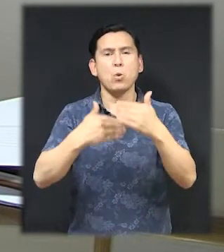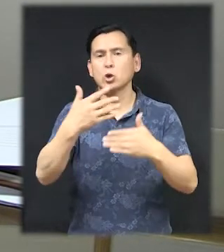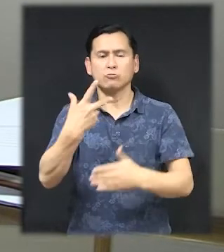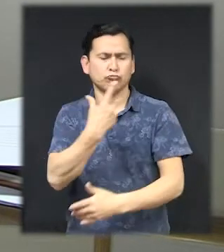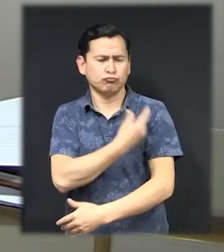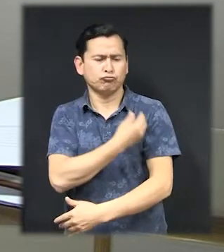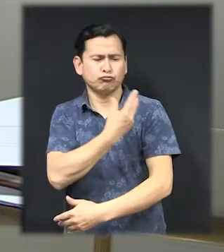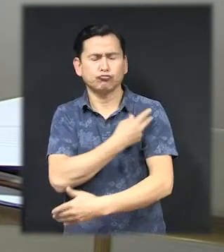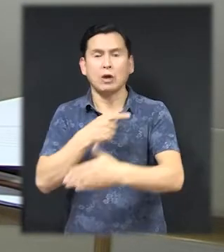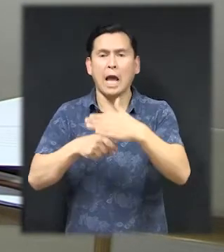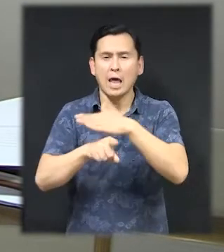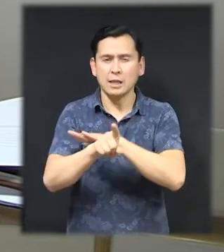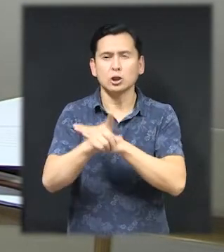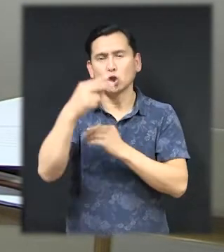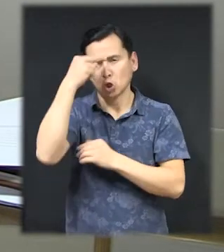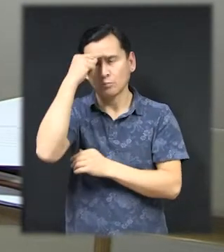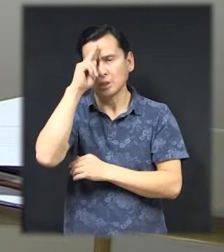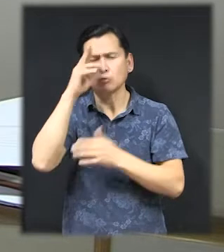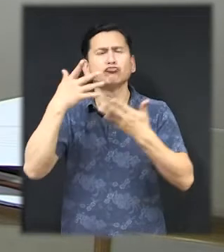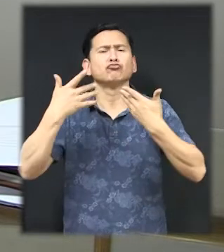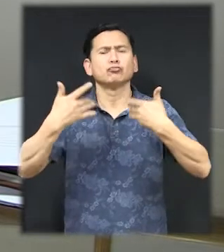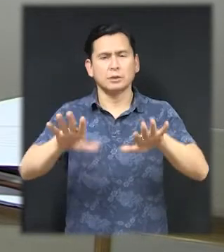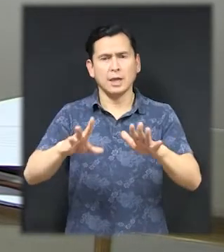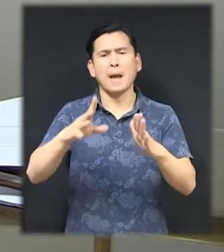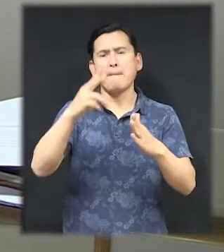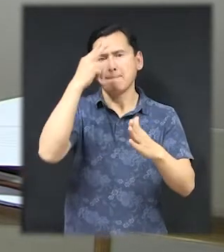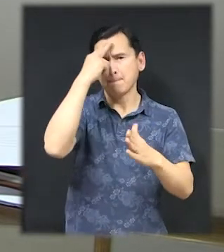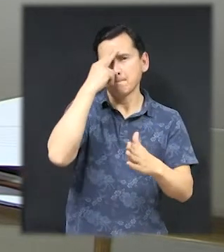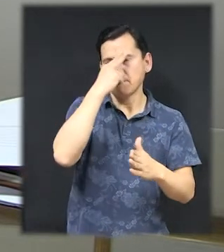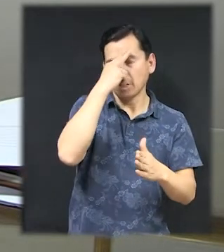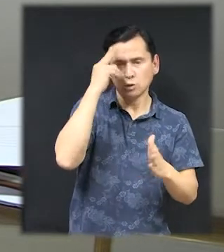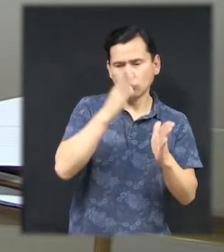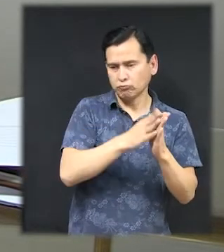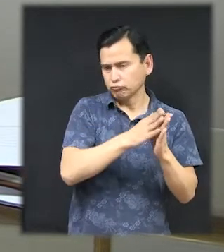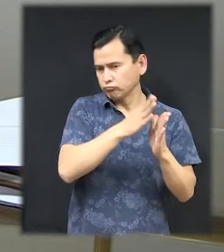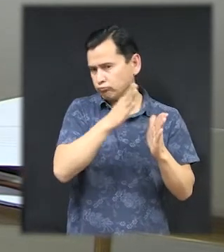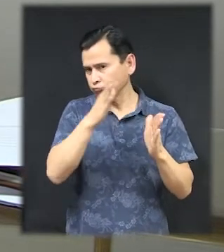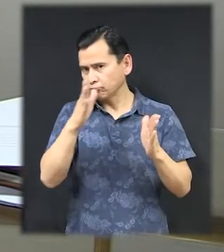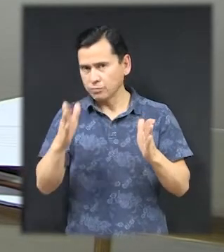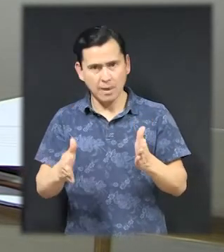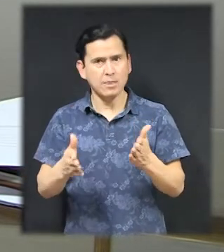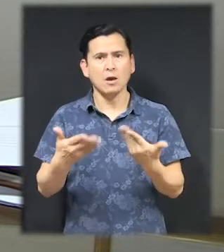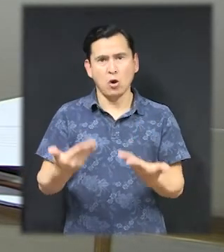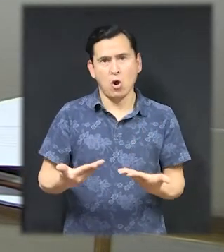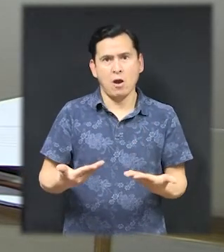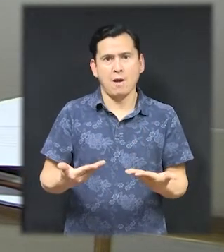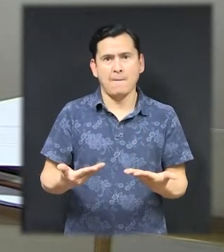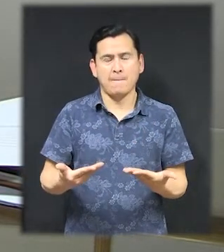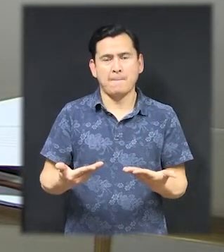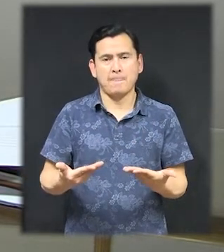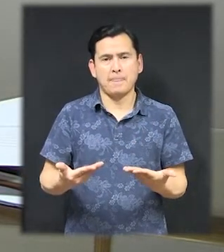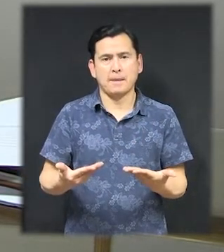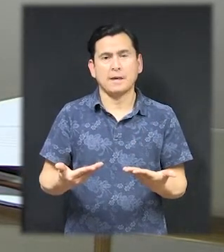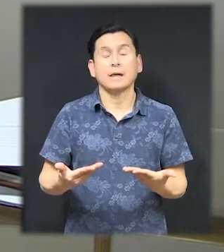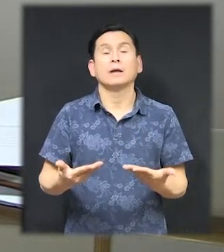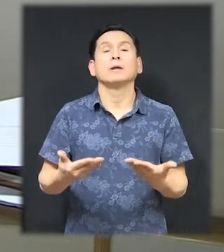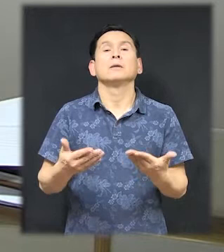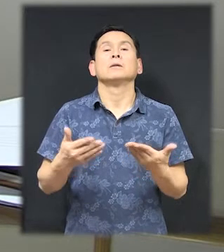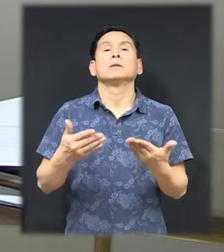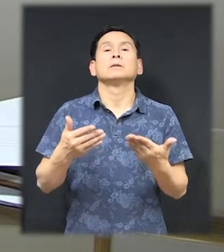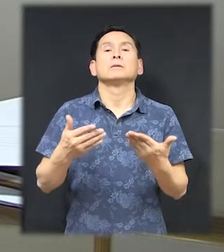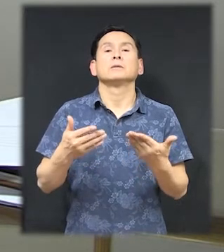coordinada y armónica con la comunidad, sobre todo en tiempos tan difíciles como estos, es nuestra área de desarrollo